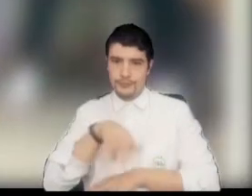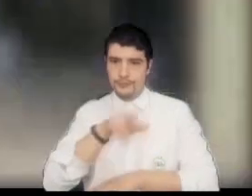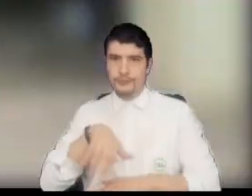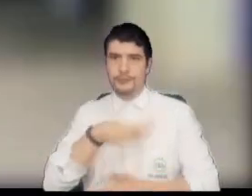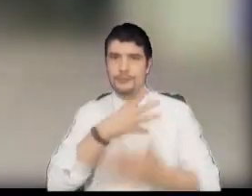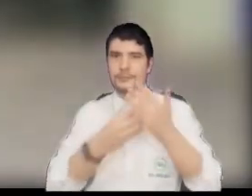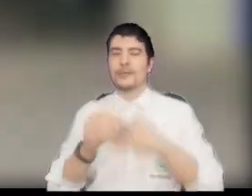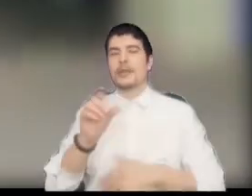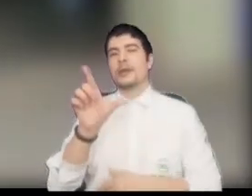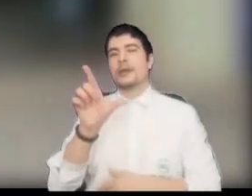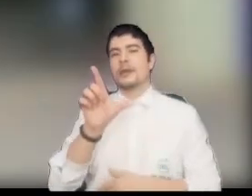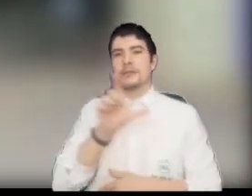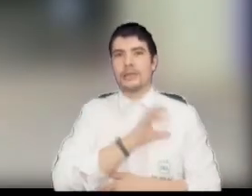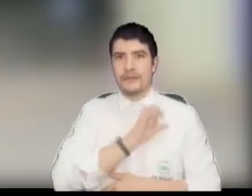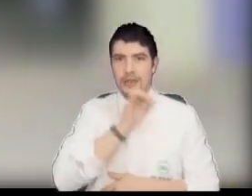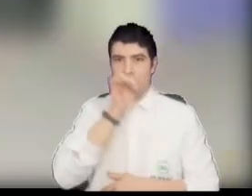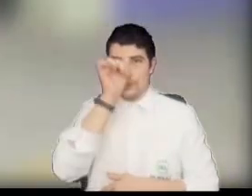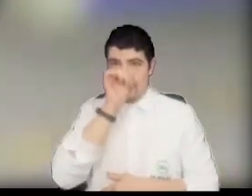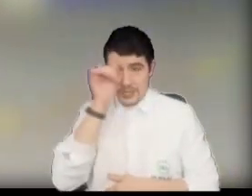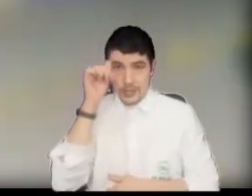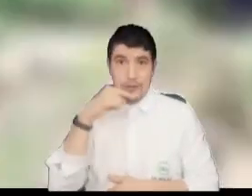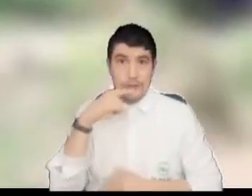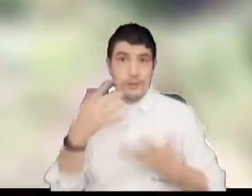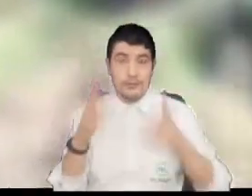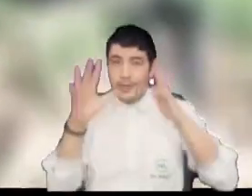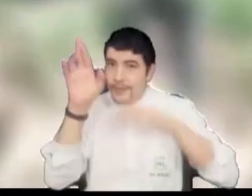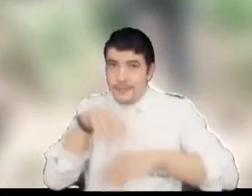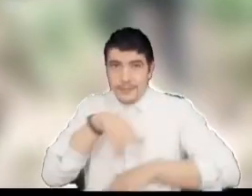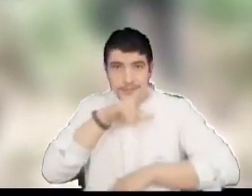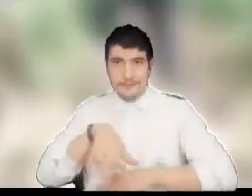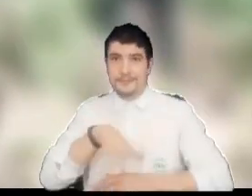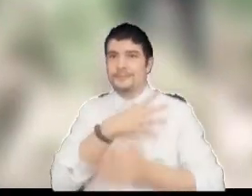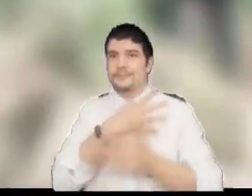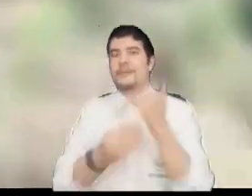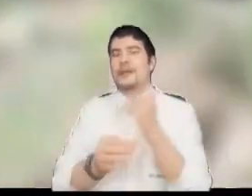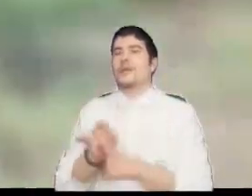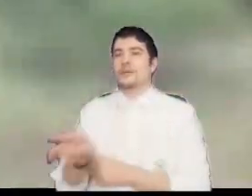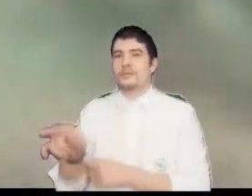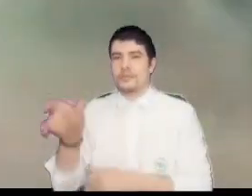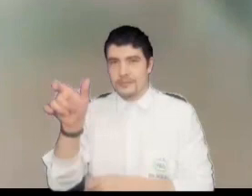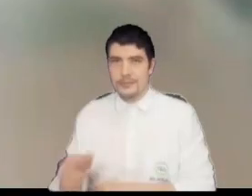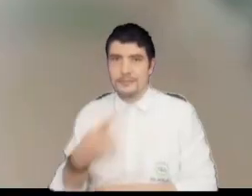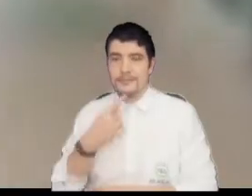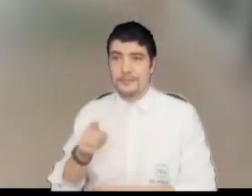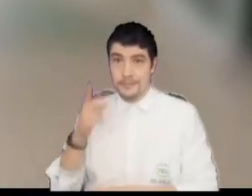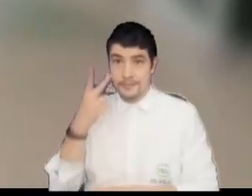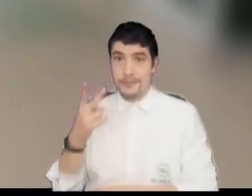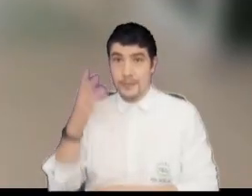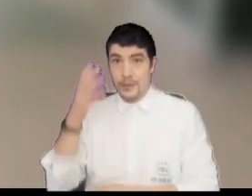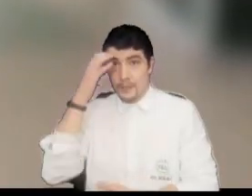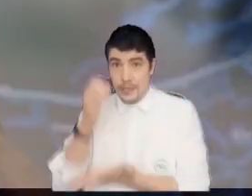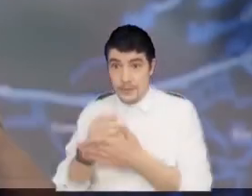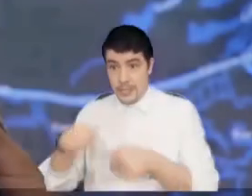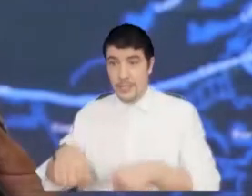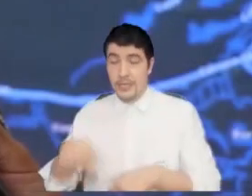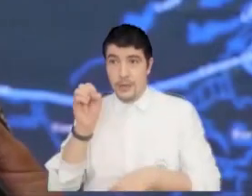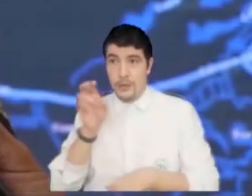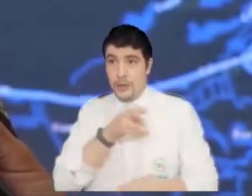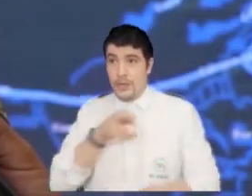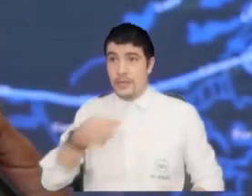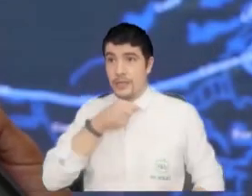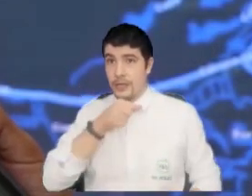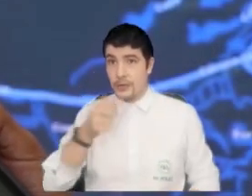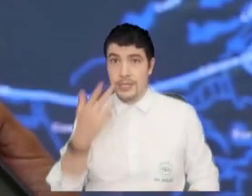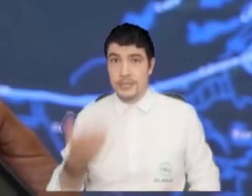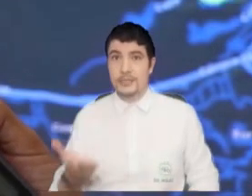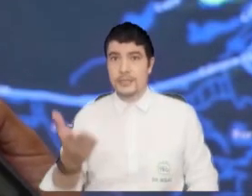Luis García, el general del comandante de la Policía Metropolitana de Bucaramanga, y esto fue lo que dijo para las cámaras de Oriente Noticias. La